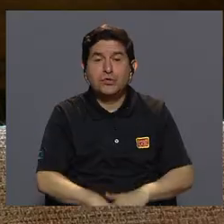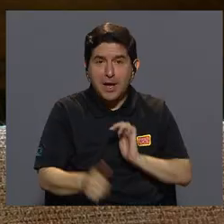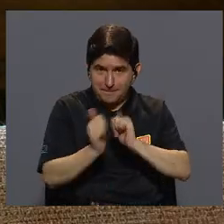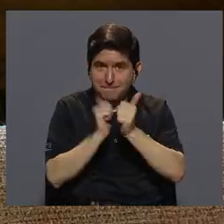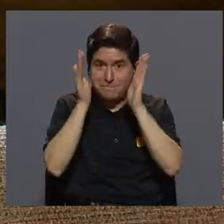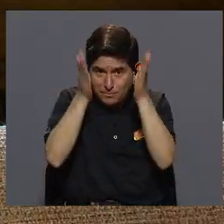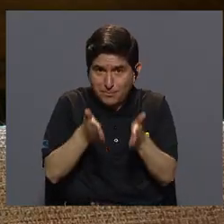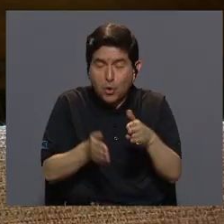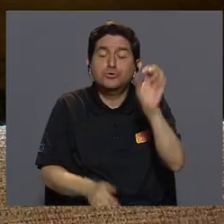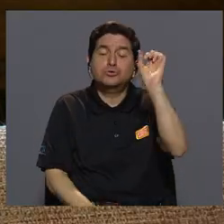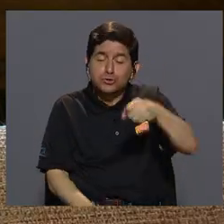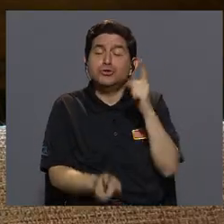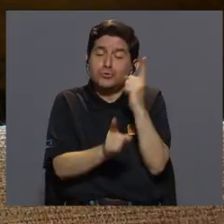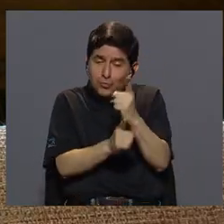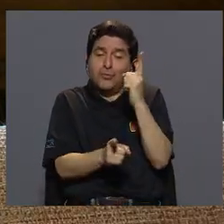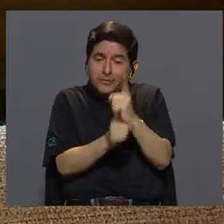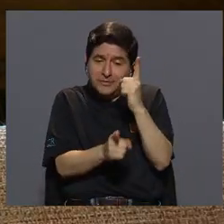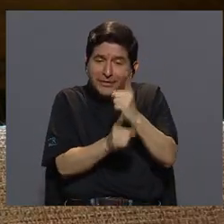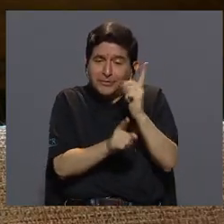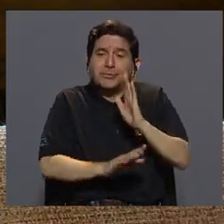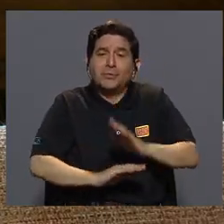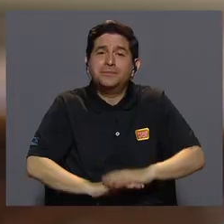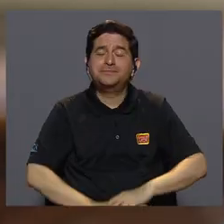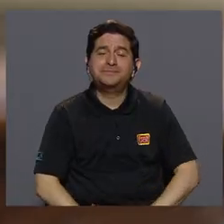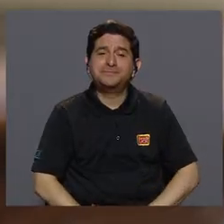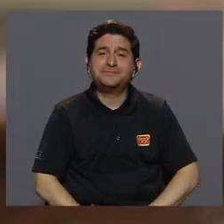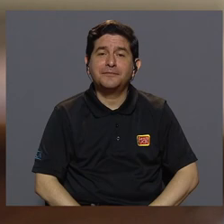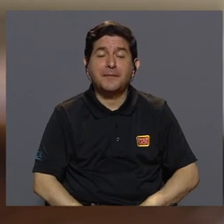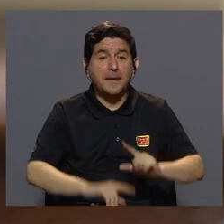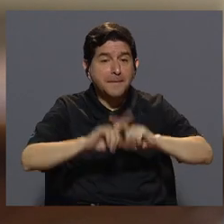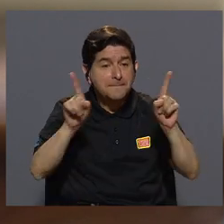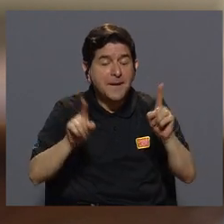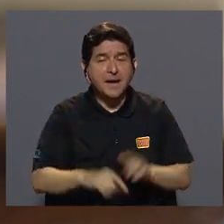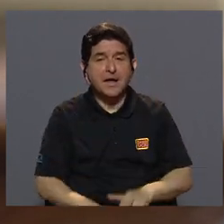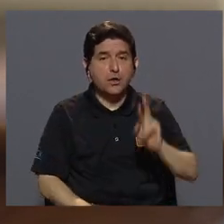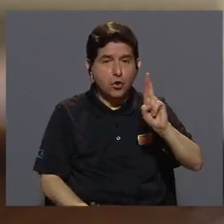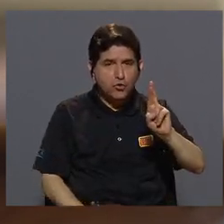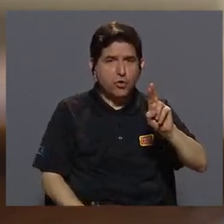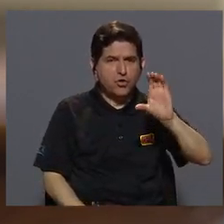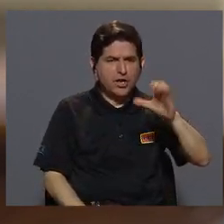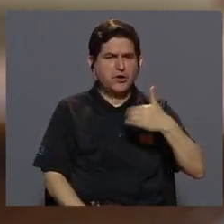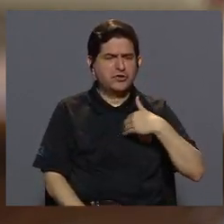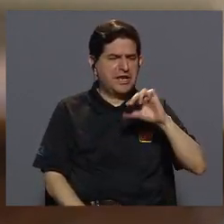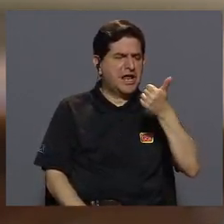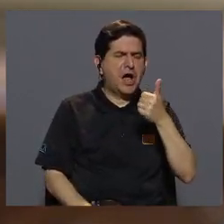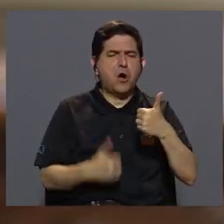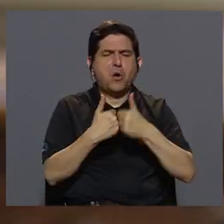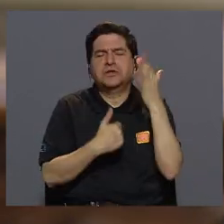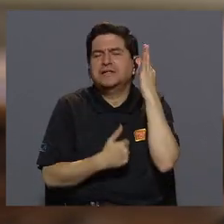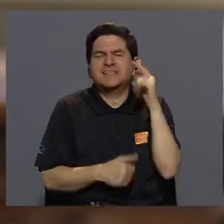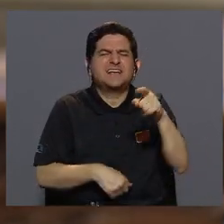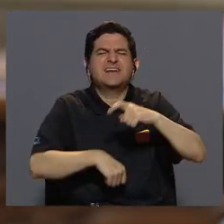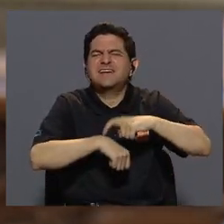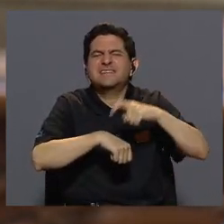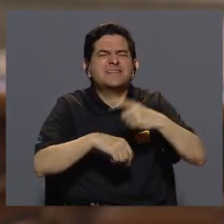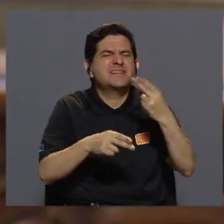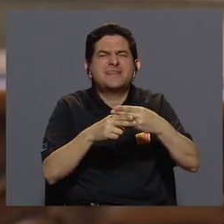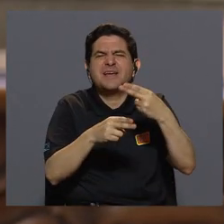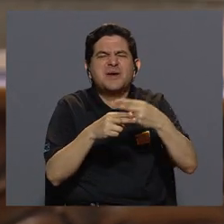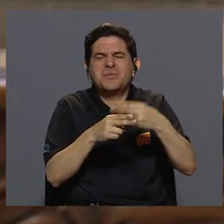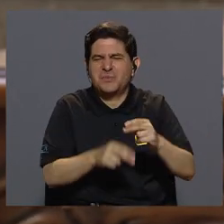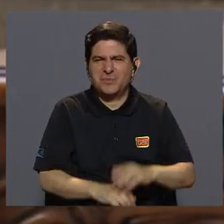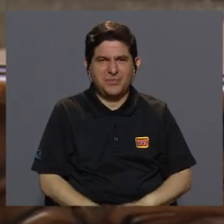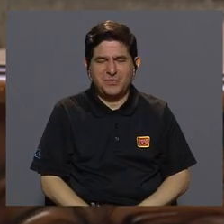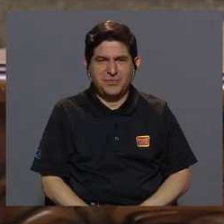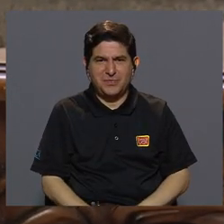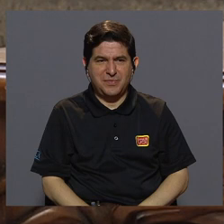bueno eso. Exactamente, exactamente. Pero Rodrigo tenía otras novias. Era lo que en ese tiempo se le llamaba